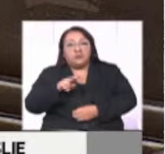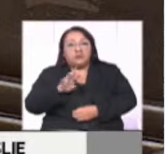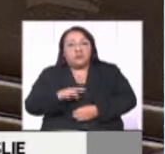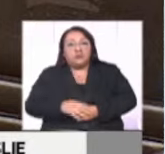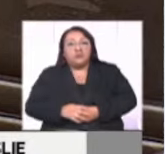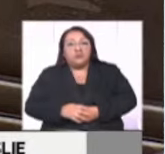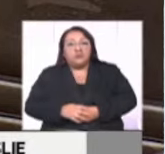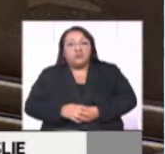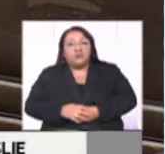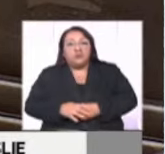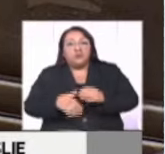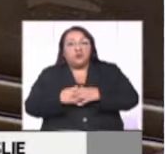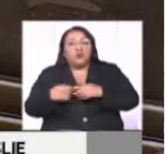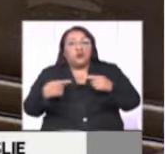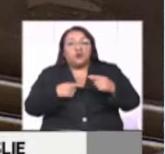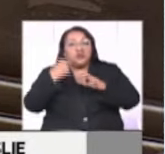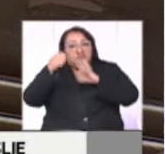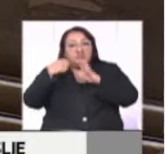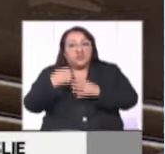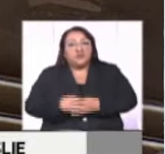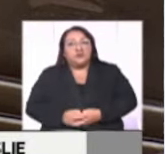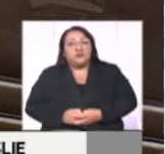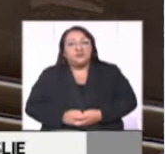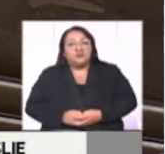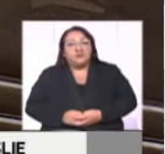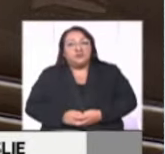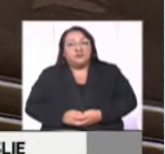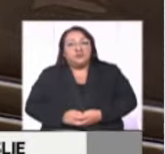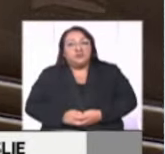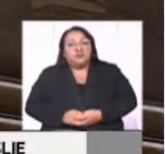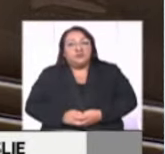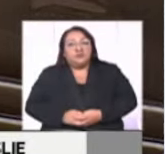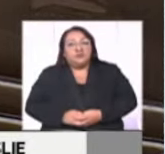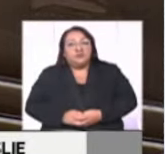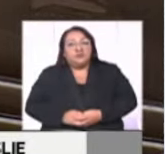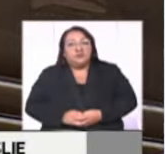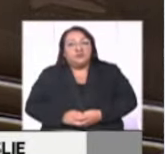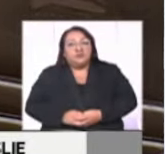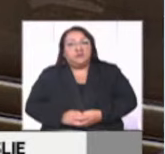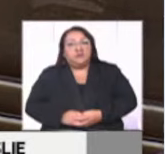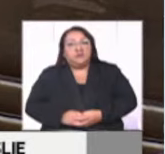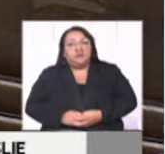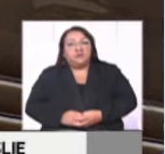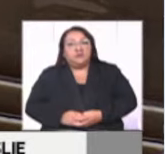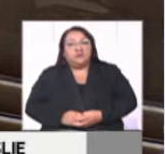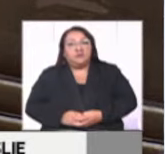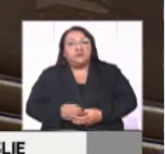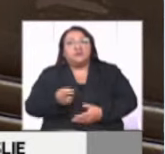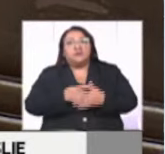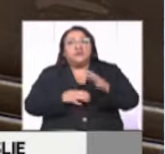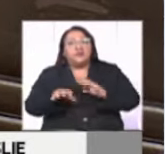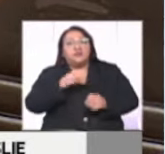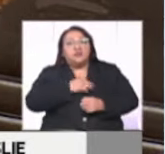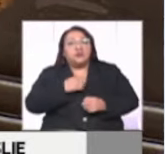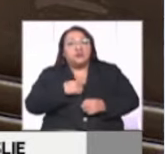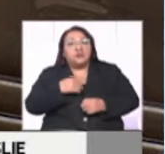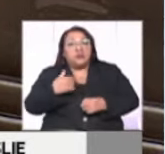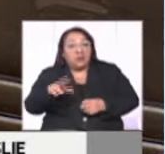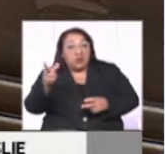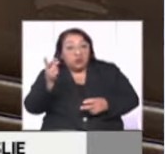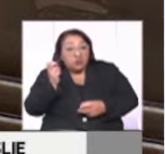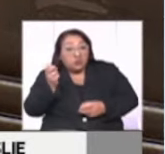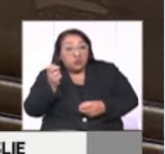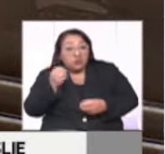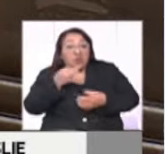2024 para los concursos de cine. ¿Y qué ha hecho la ministra? Los escuchó, les